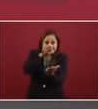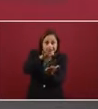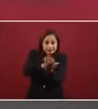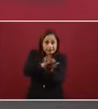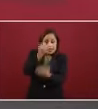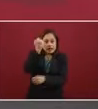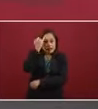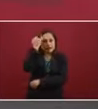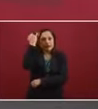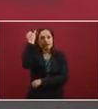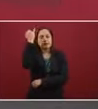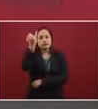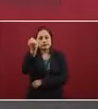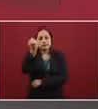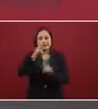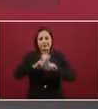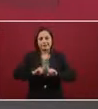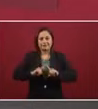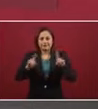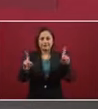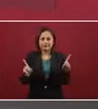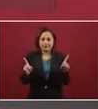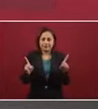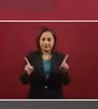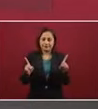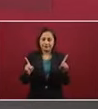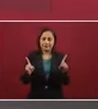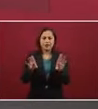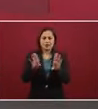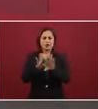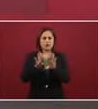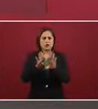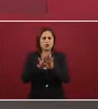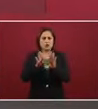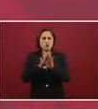diferente, de medir